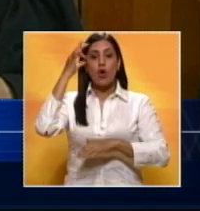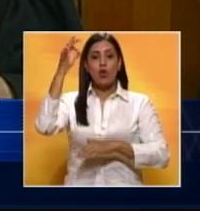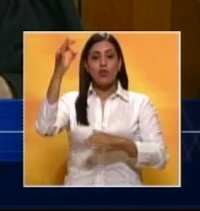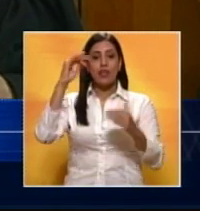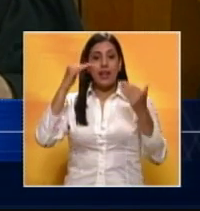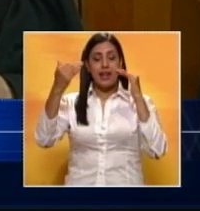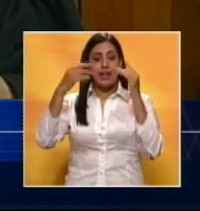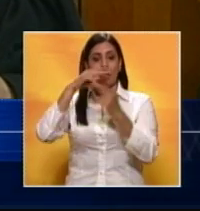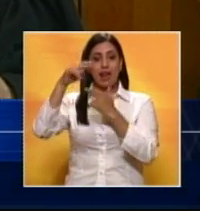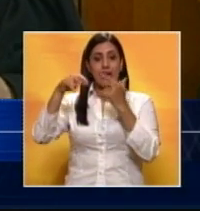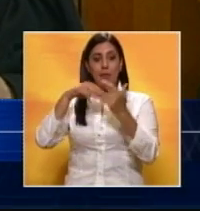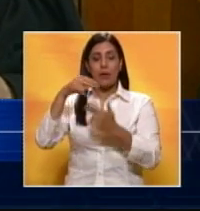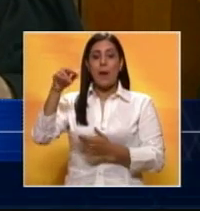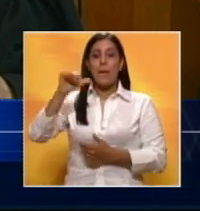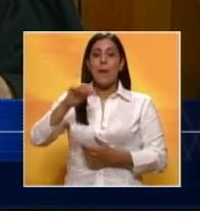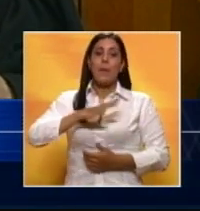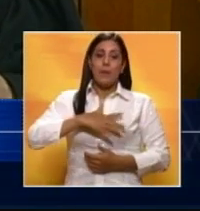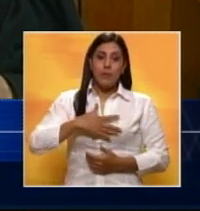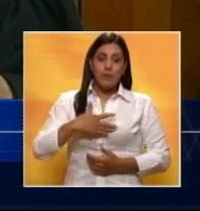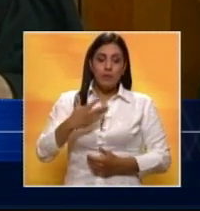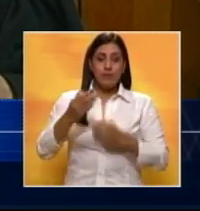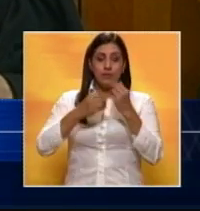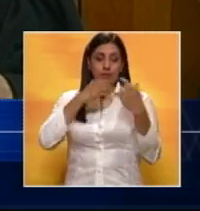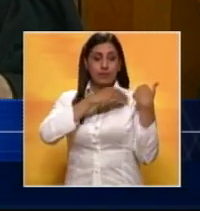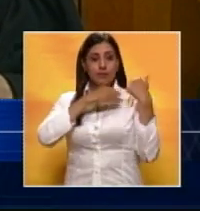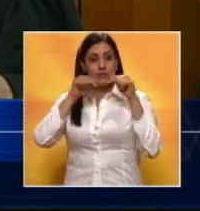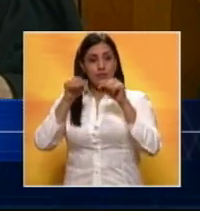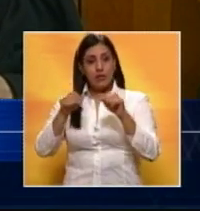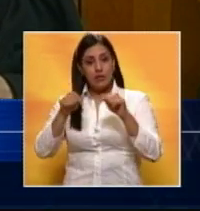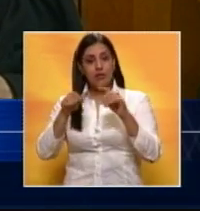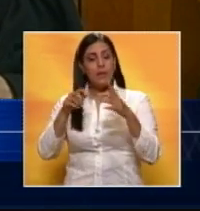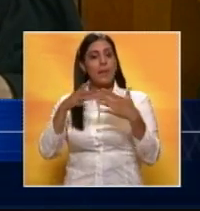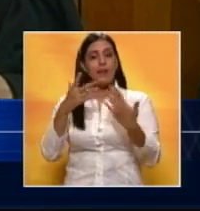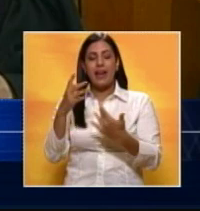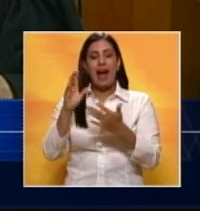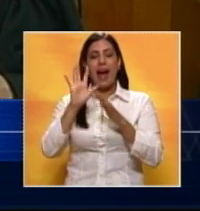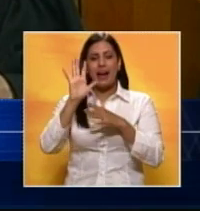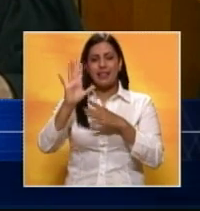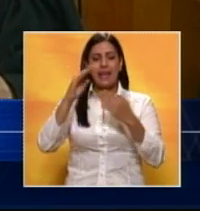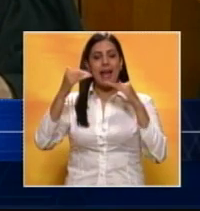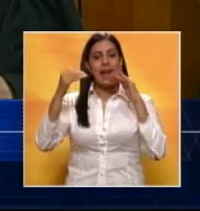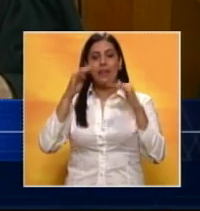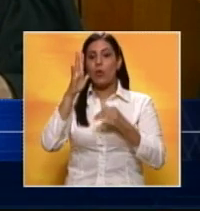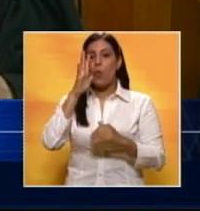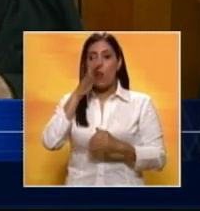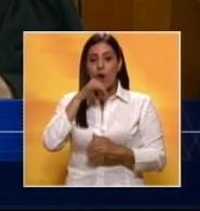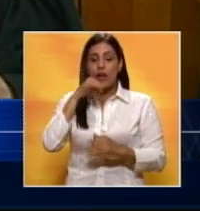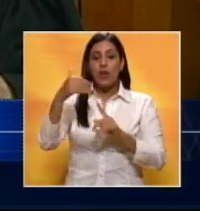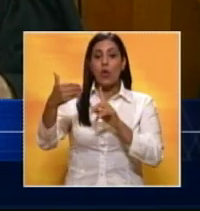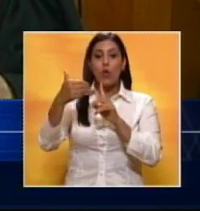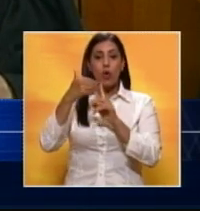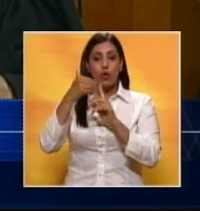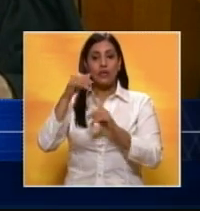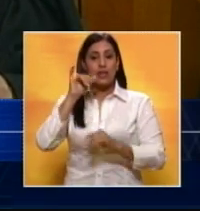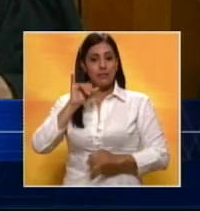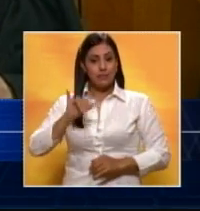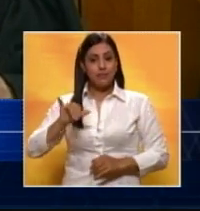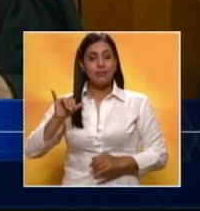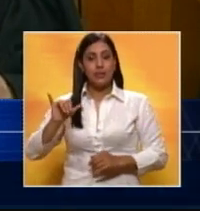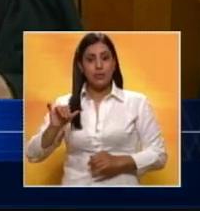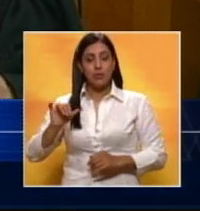Moral Republicano, mal podría establecer responsabilidades de carácter ético o moral en contra de los